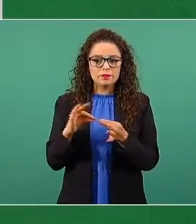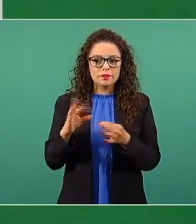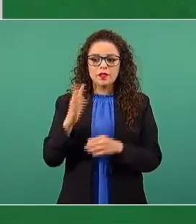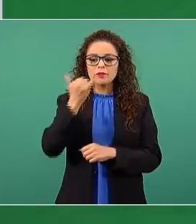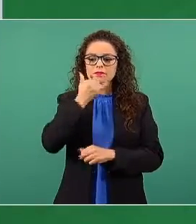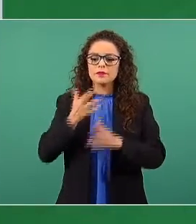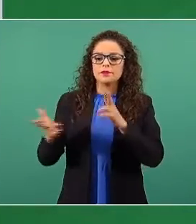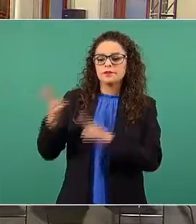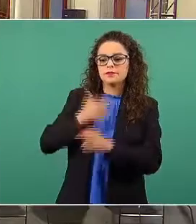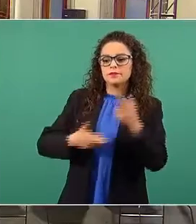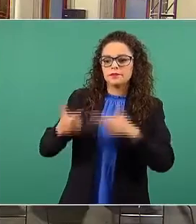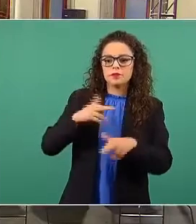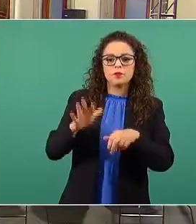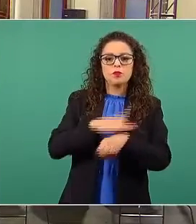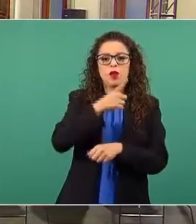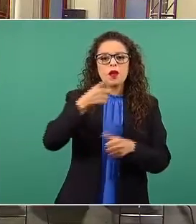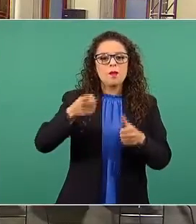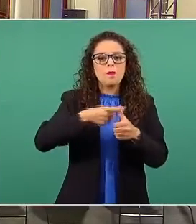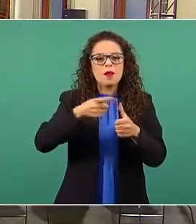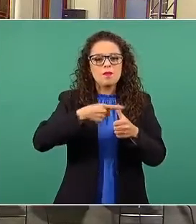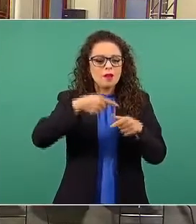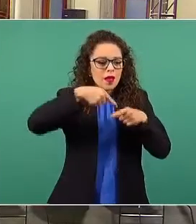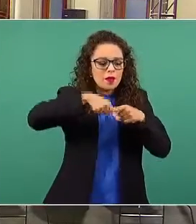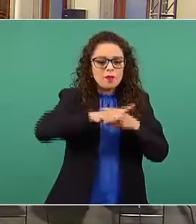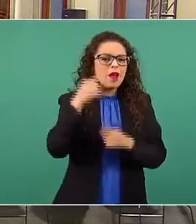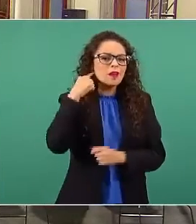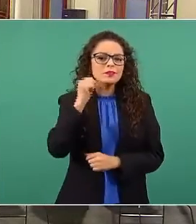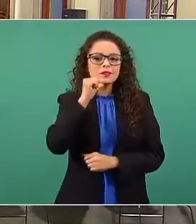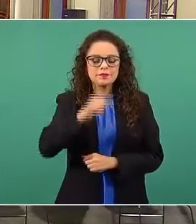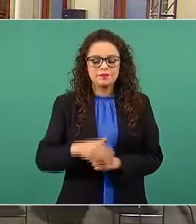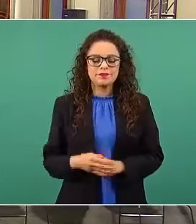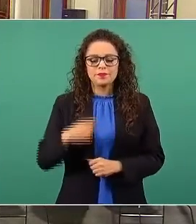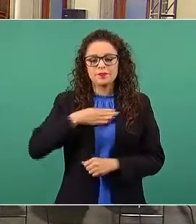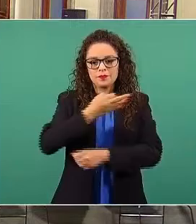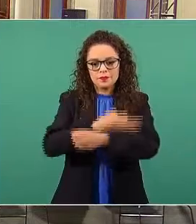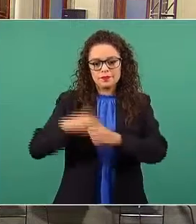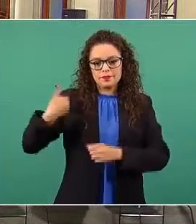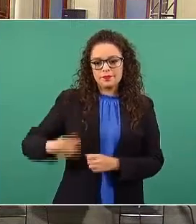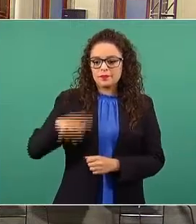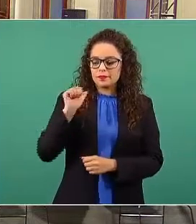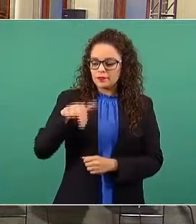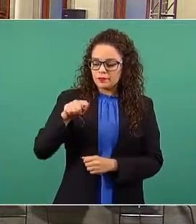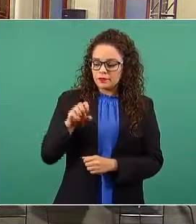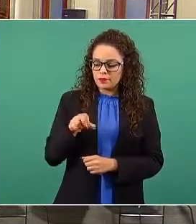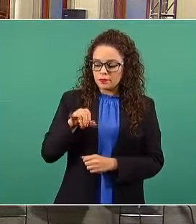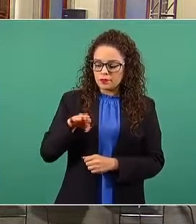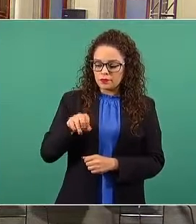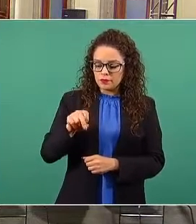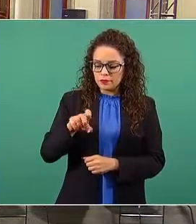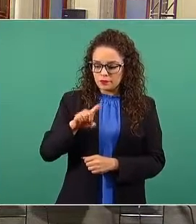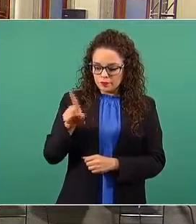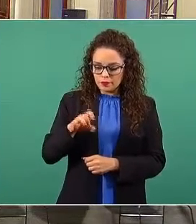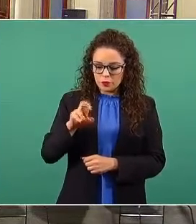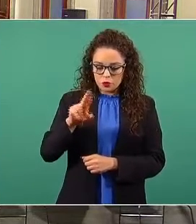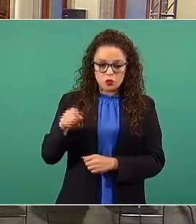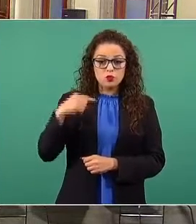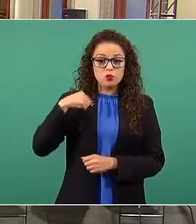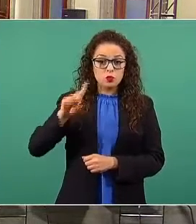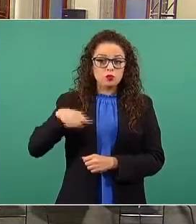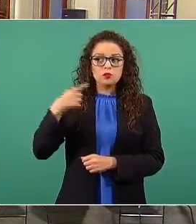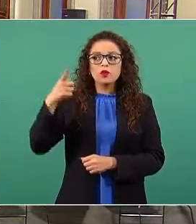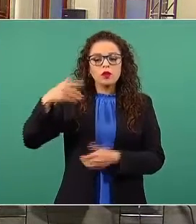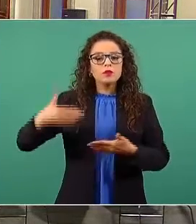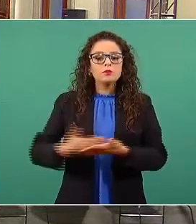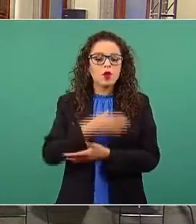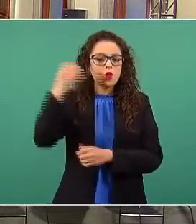la primera parte, si están amables. Muy buenas tardes, soy Antonio Méndez Cruz, soy de la ciudad de Oaxaca y les voy